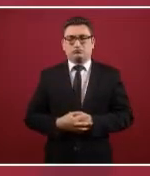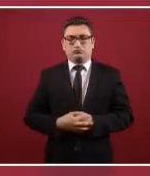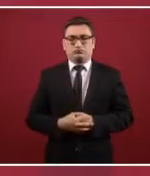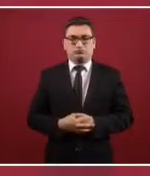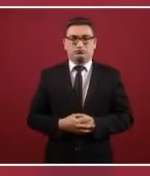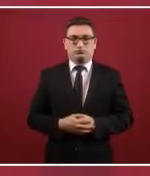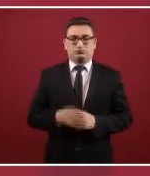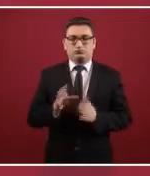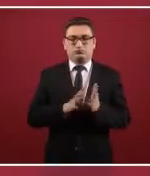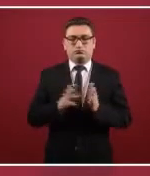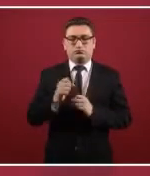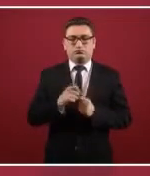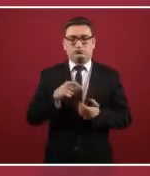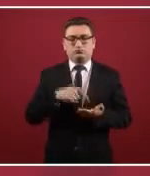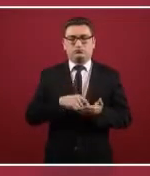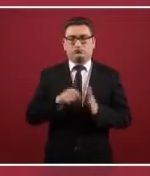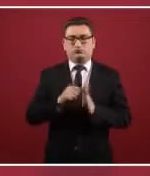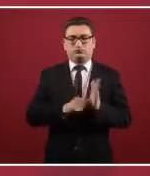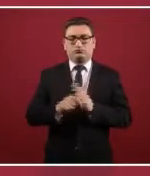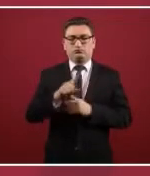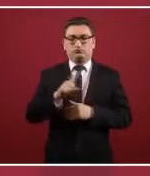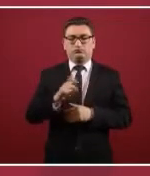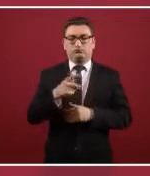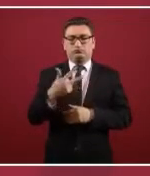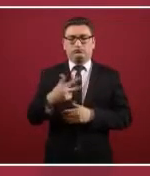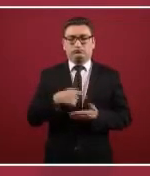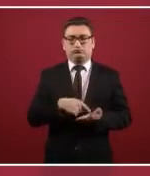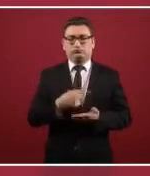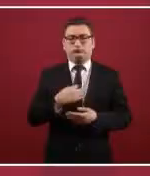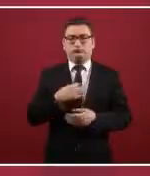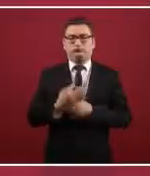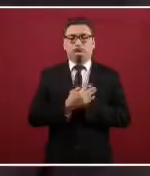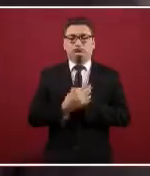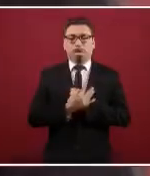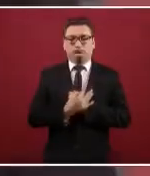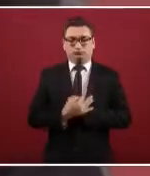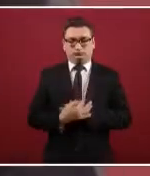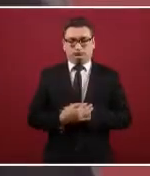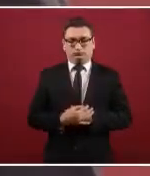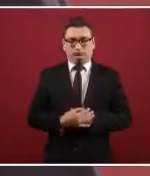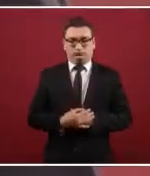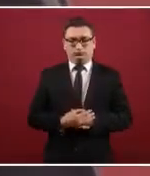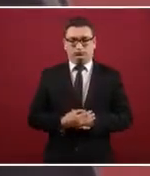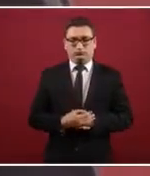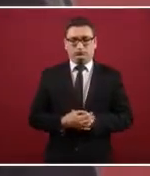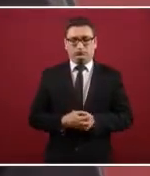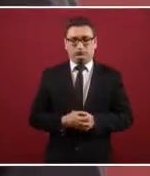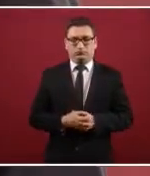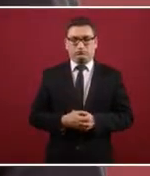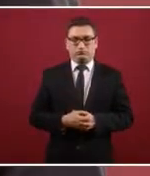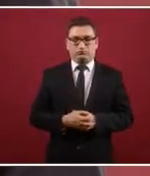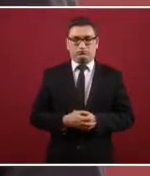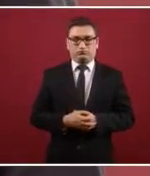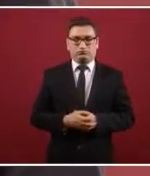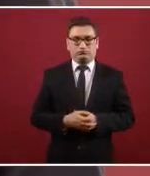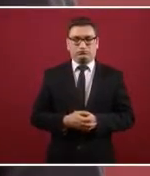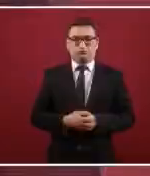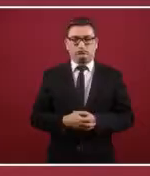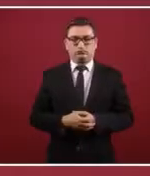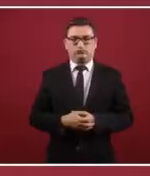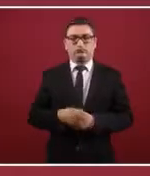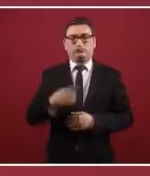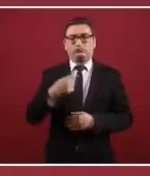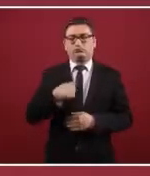de la Constitución, el artículo 108 de la Constitución, y solo puedo ser juzgado por traición